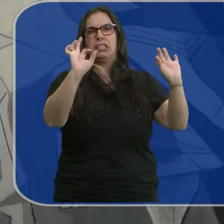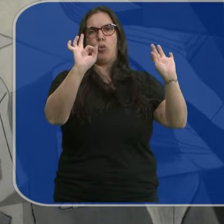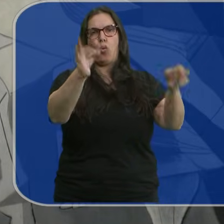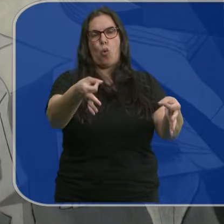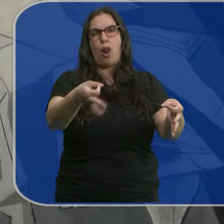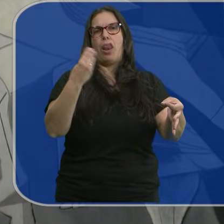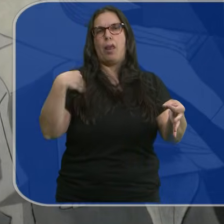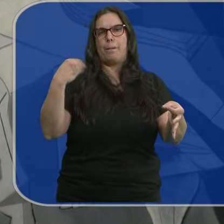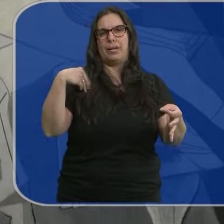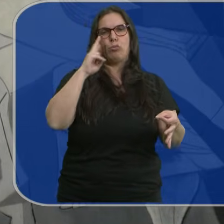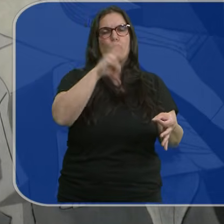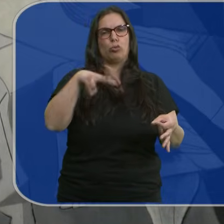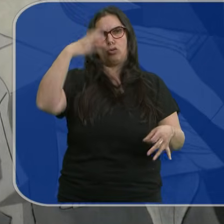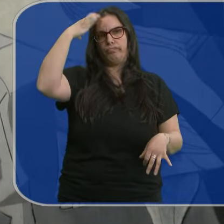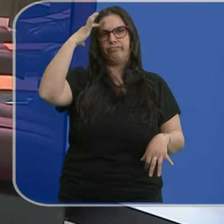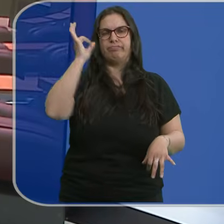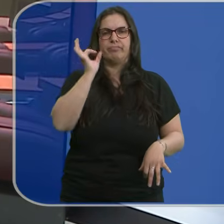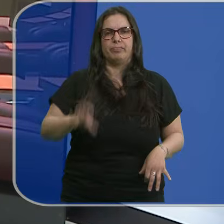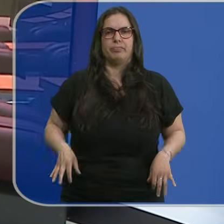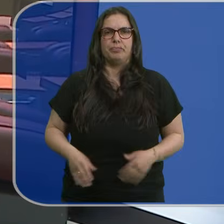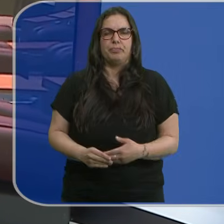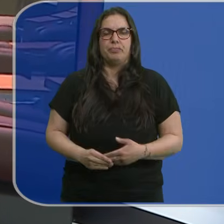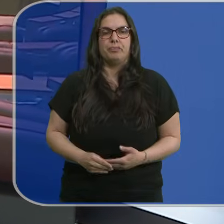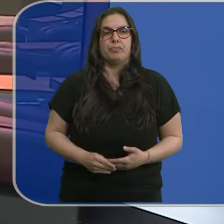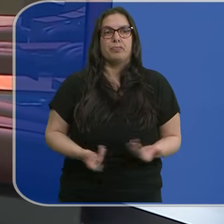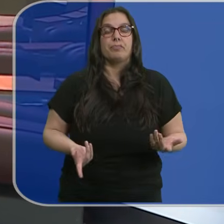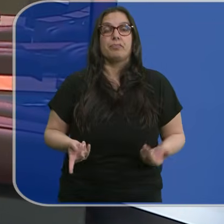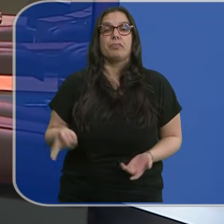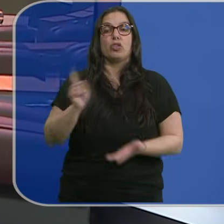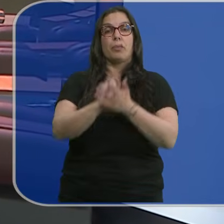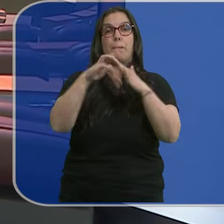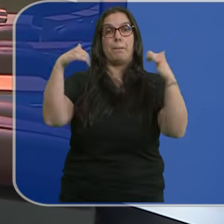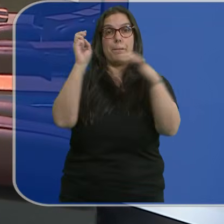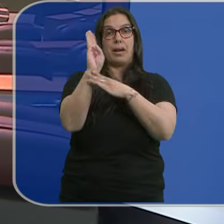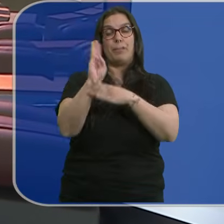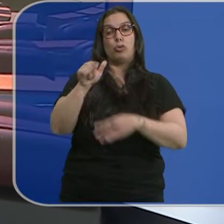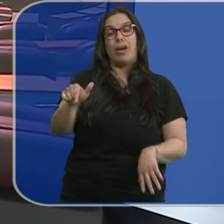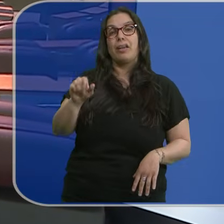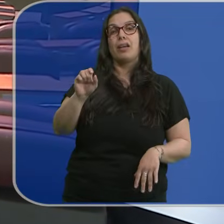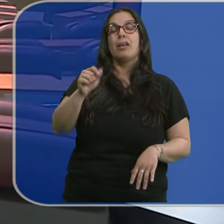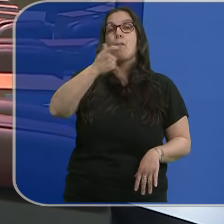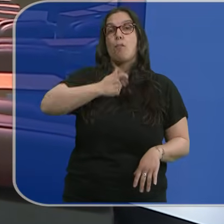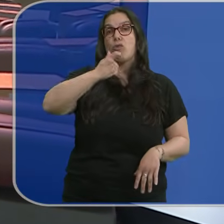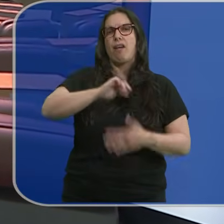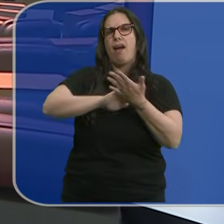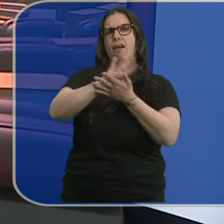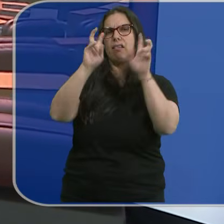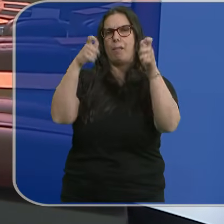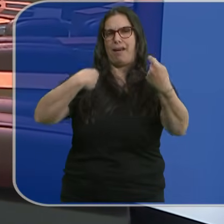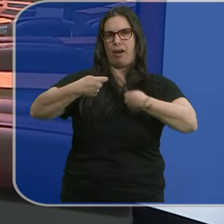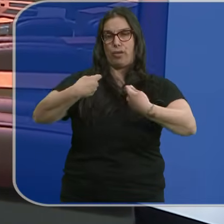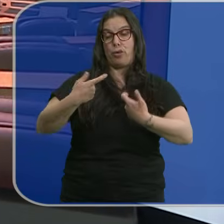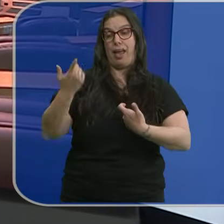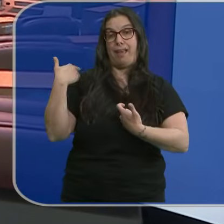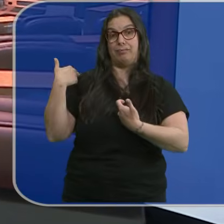turistas desde su emplazamiento habitual. Volvemos al Parlamento Regional. Allí Carlos Pollán ha hablado de las negociaciones. El que fuera candidato